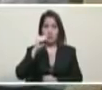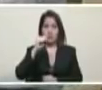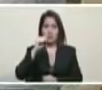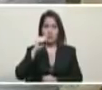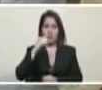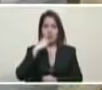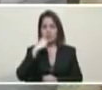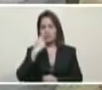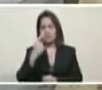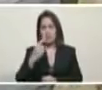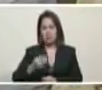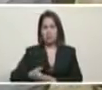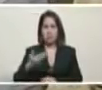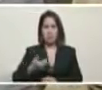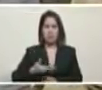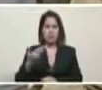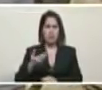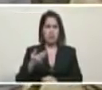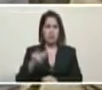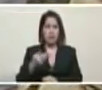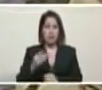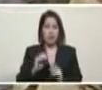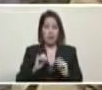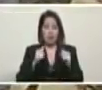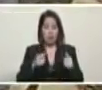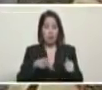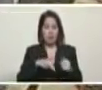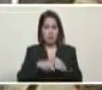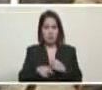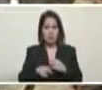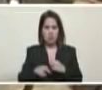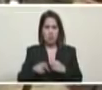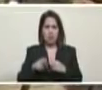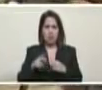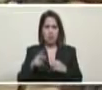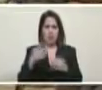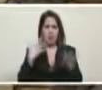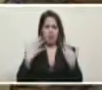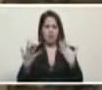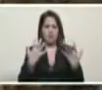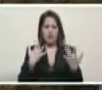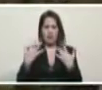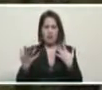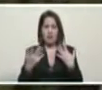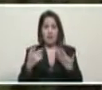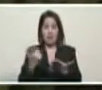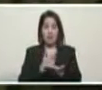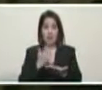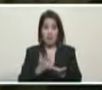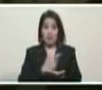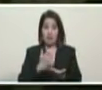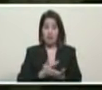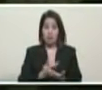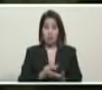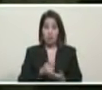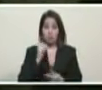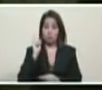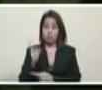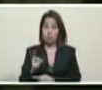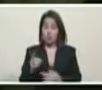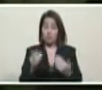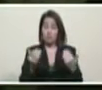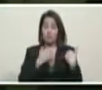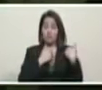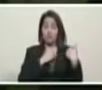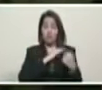en el marco de lo que fue la inauguración de la FILBEN 2018, que ha dado, ¿no?, la instrucción al alto mando militar para fortalecer todas